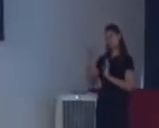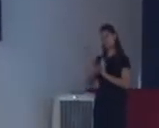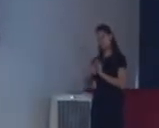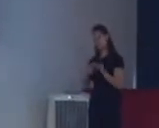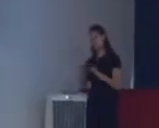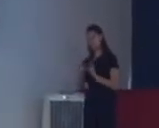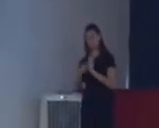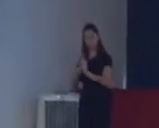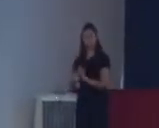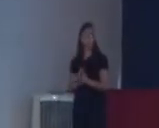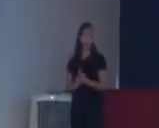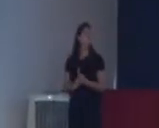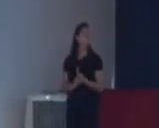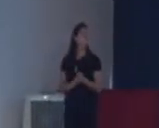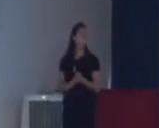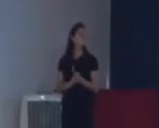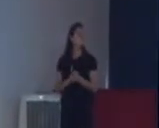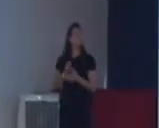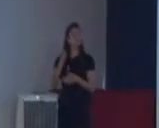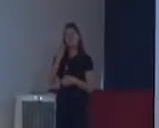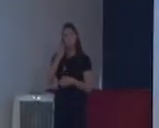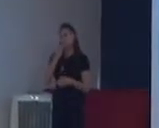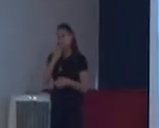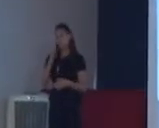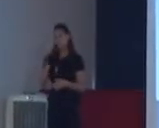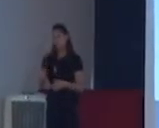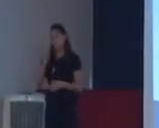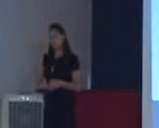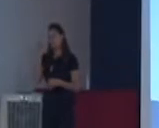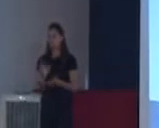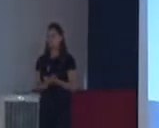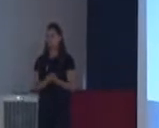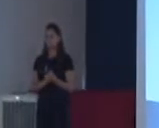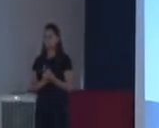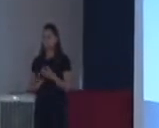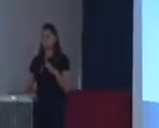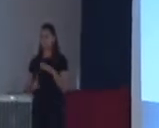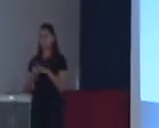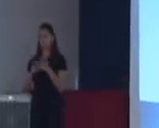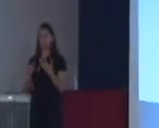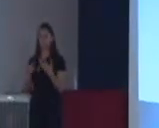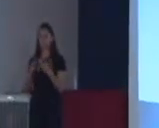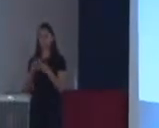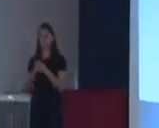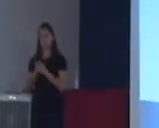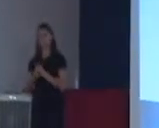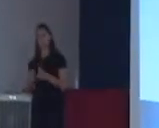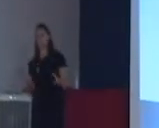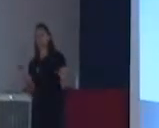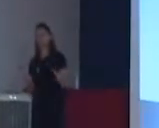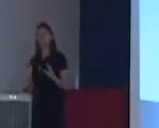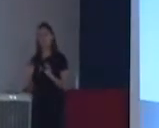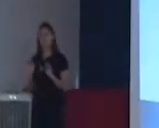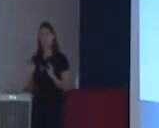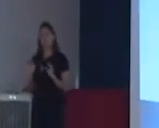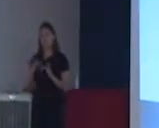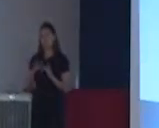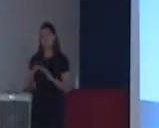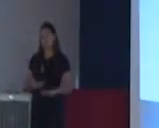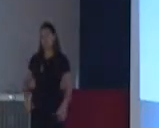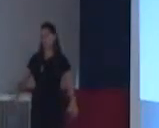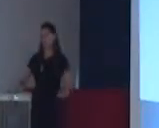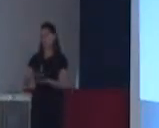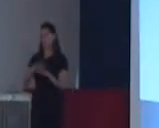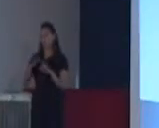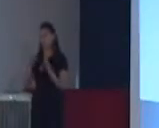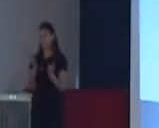que, digamos, en caso de presentarse algún tipo de exclusión en un ámbito educativo, sea